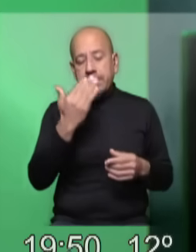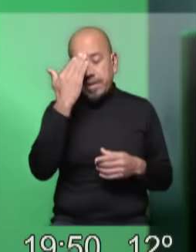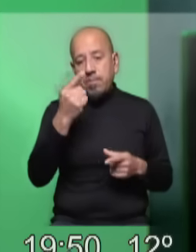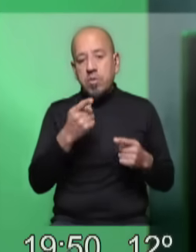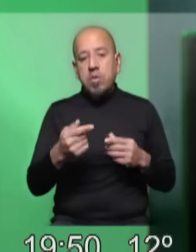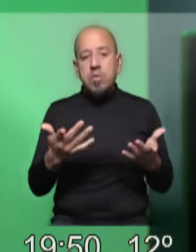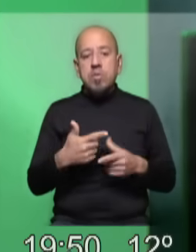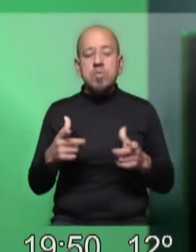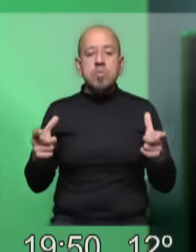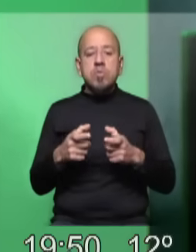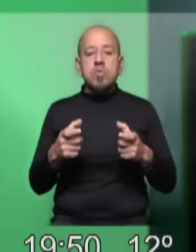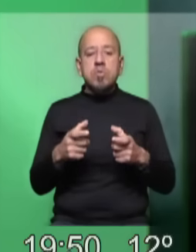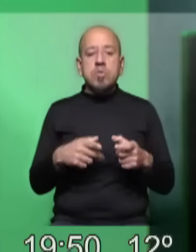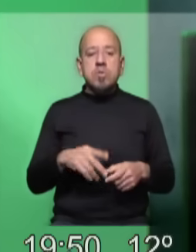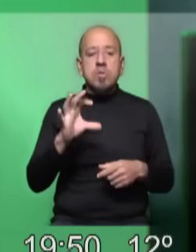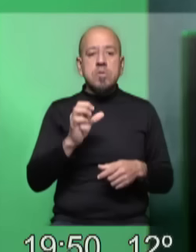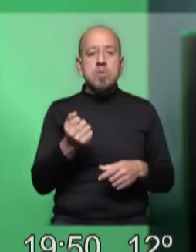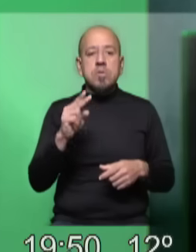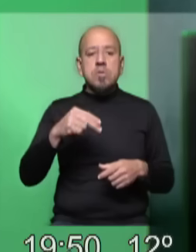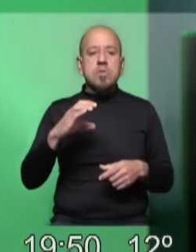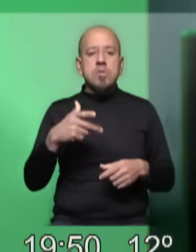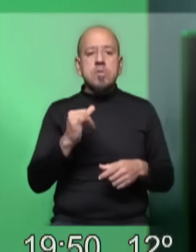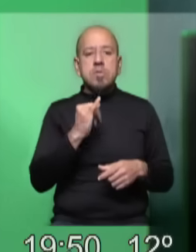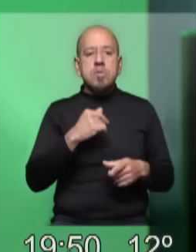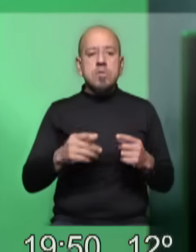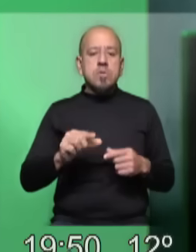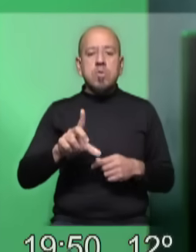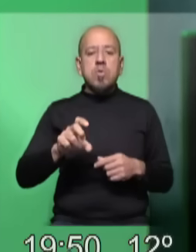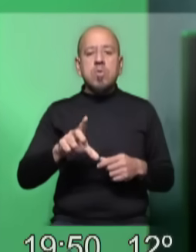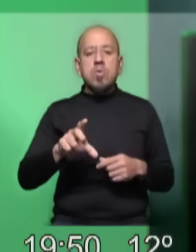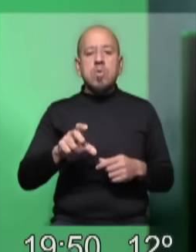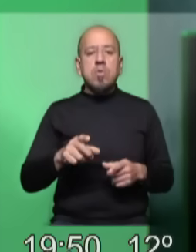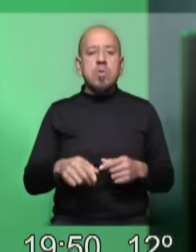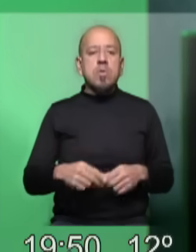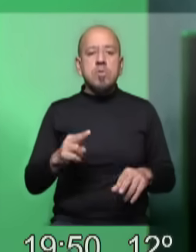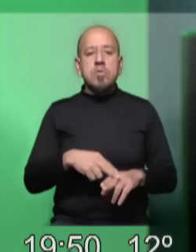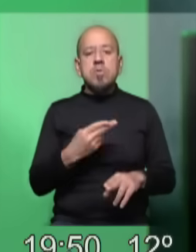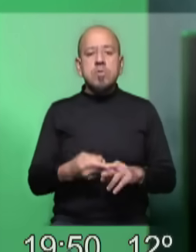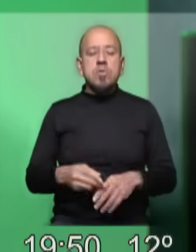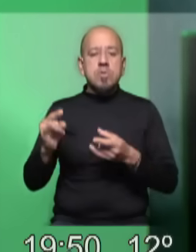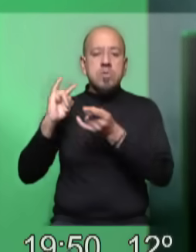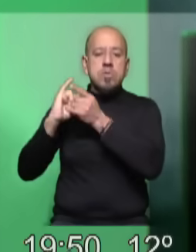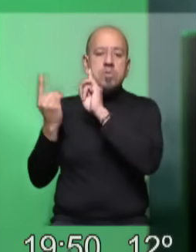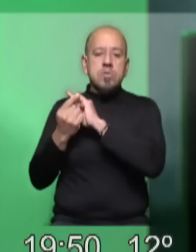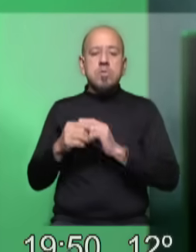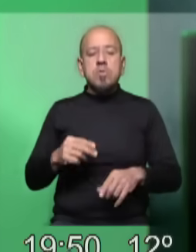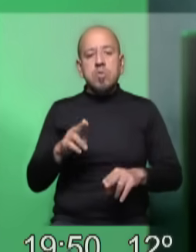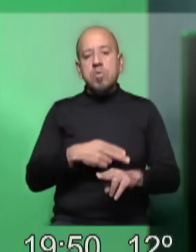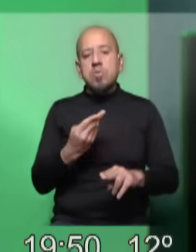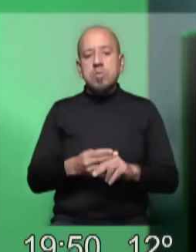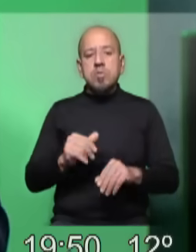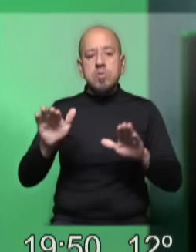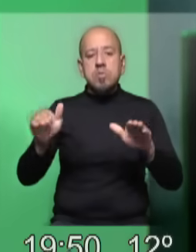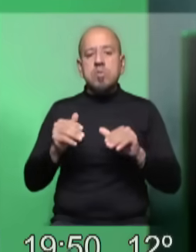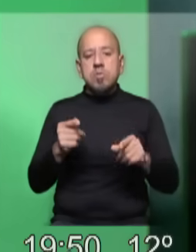senador frenteamplista Alejandro Sánchez dijo que es obvio que habrá otra es este iniciativas parlamentarias quizás nuevas convocatorias a a